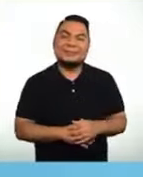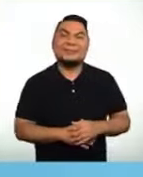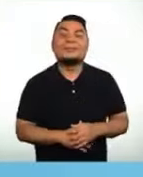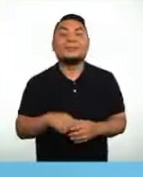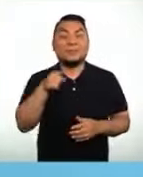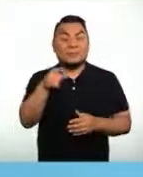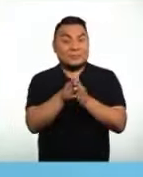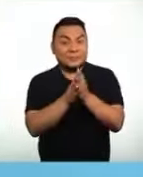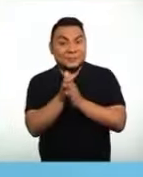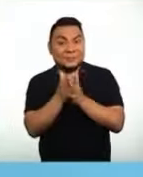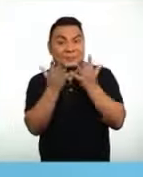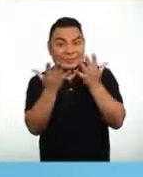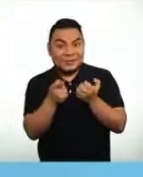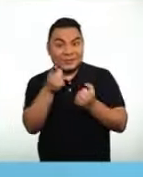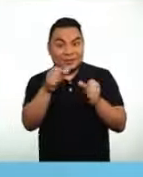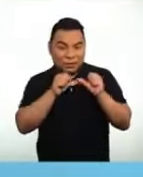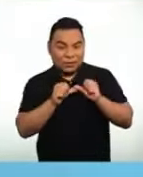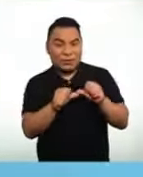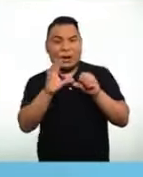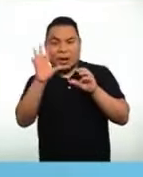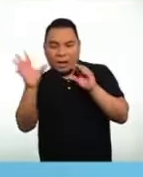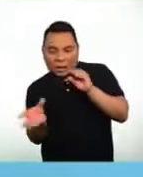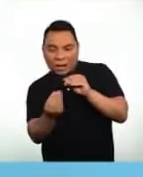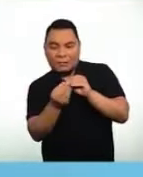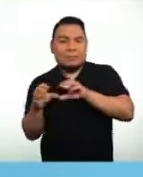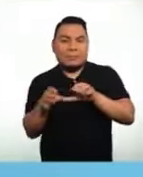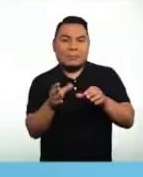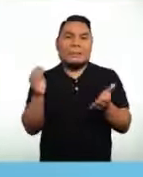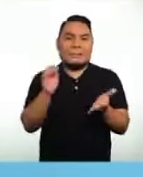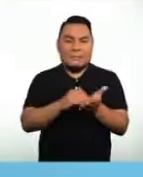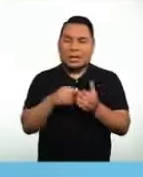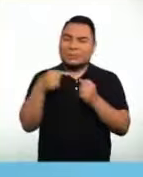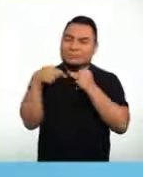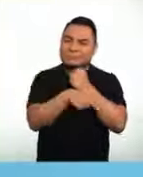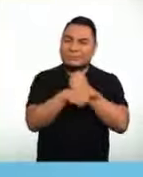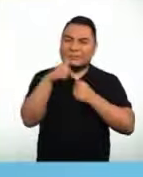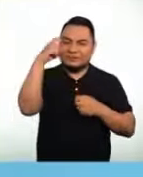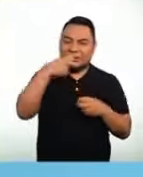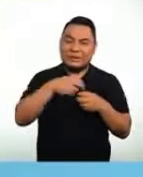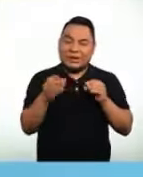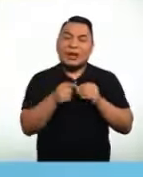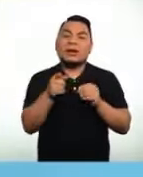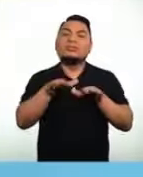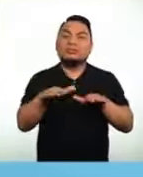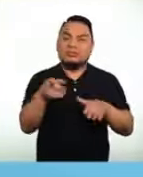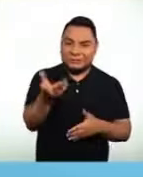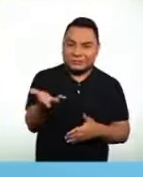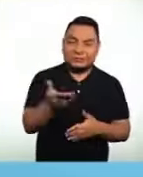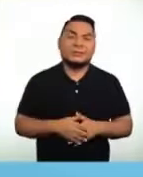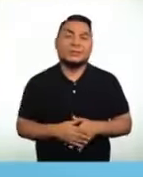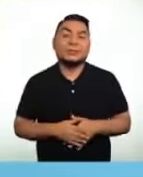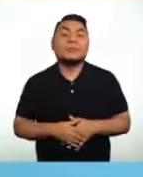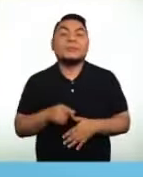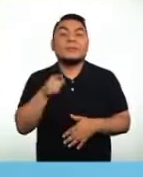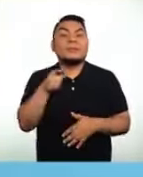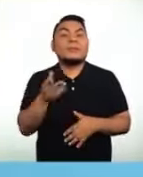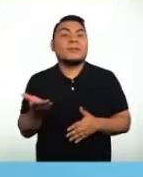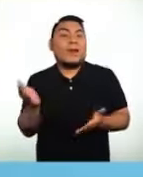¡Qué bien! Si desean, pueden continuar con una actividad más retadora para su niña o